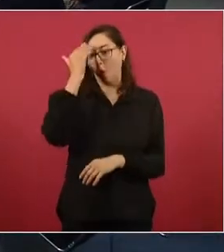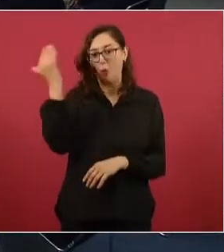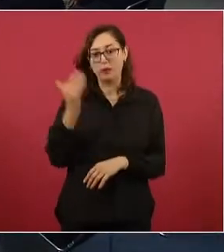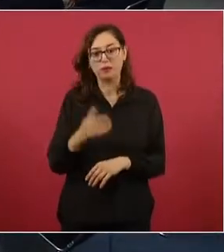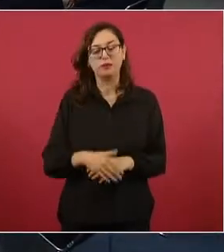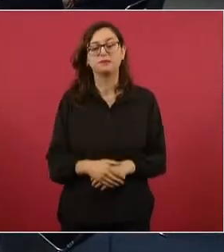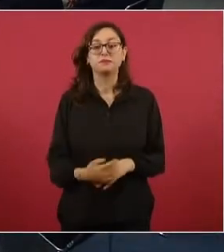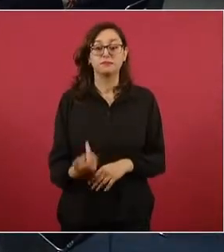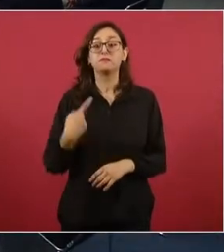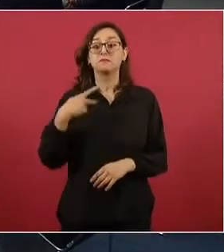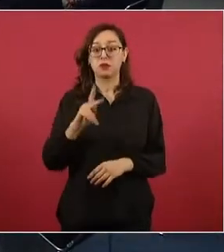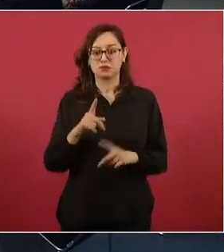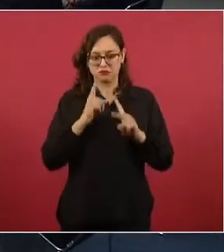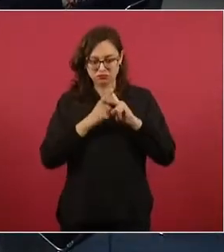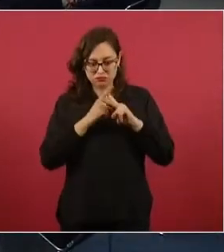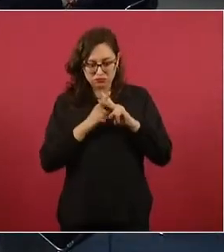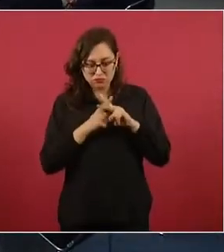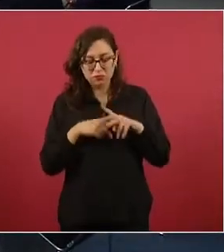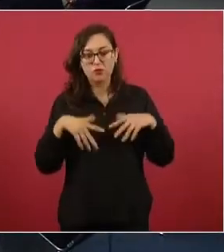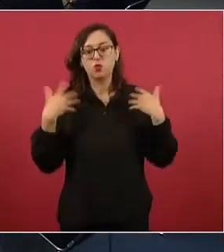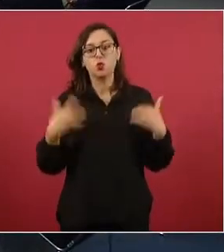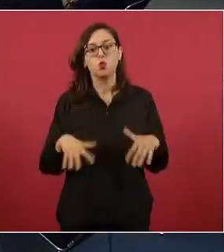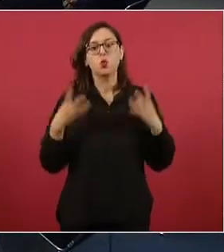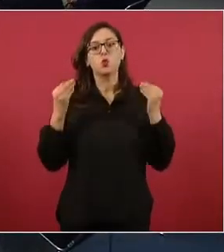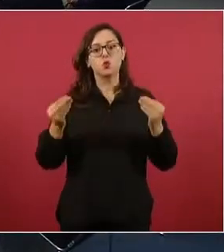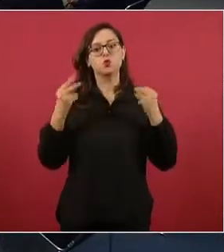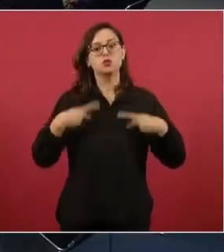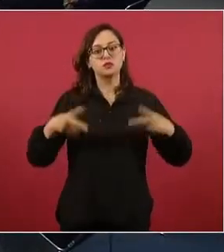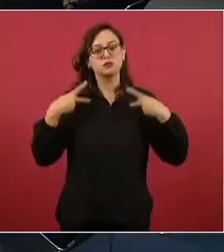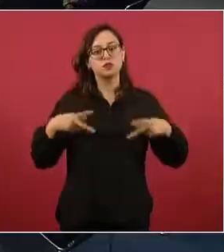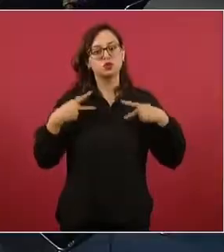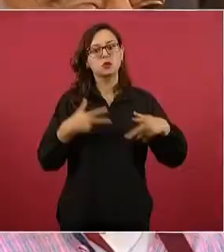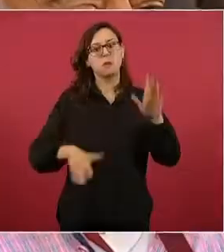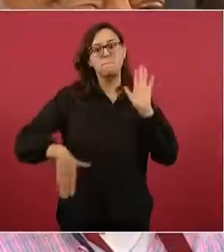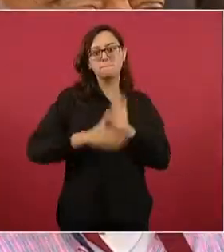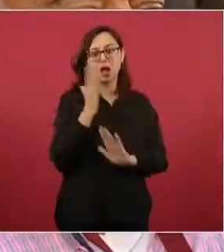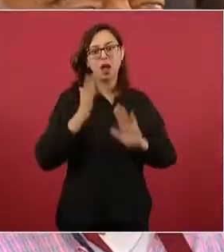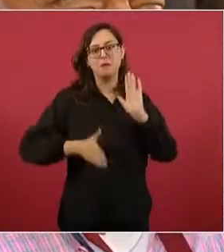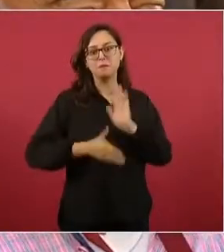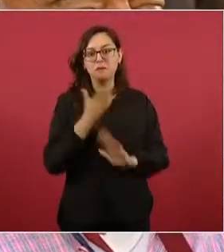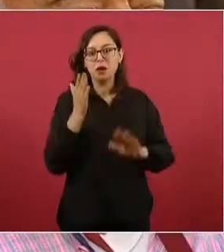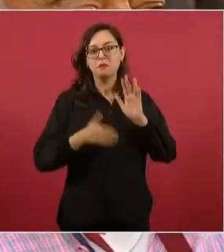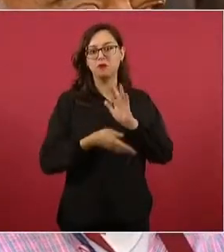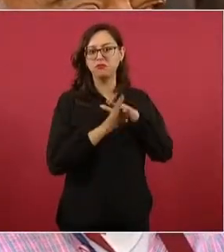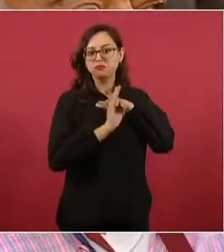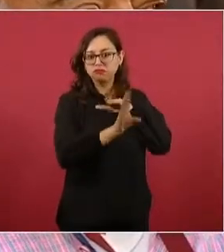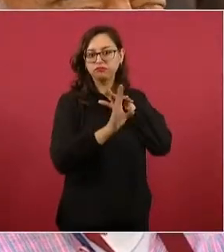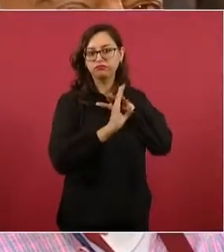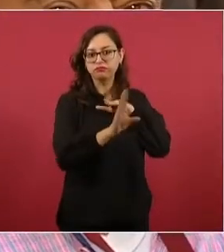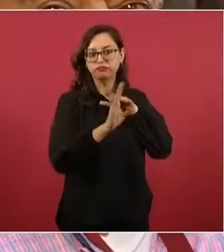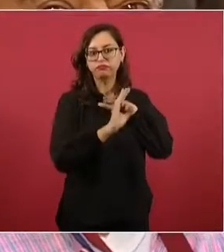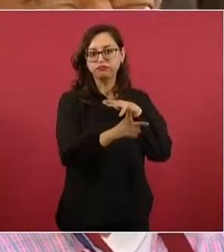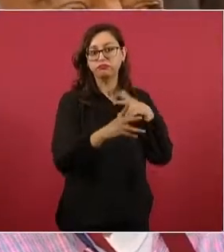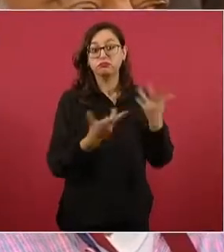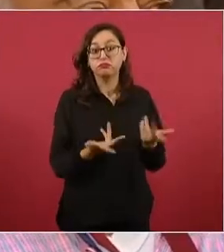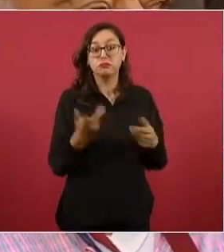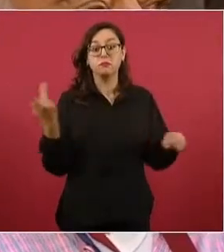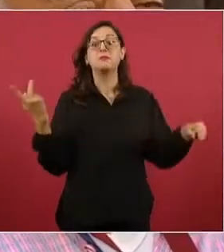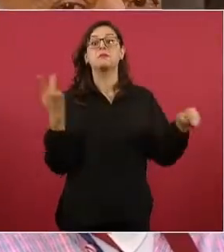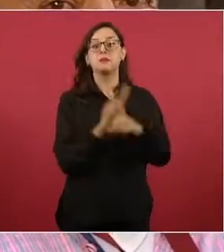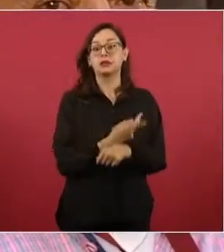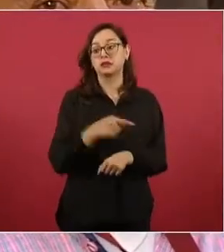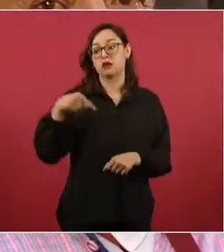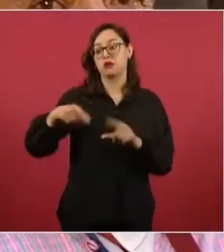más personas siguen dejando México para instalarse en los Estados Unidos y que culpan la lenta